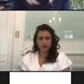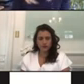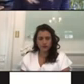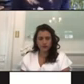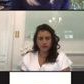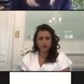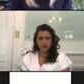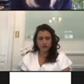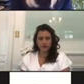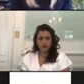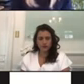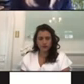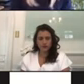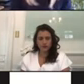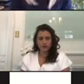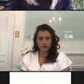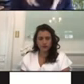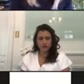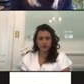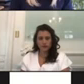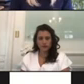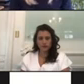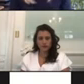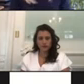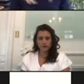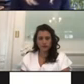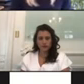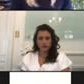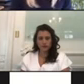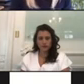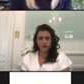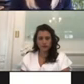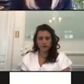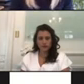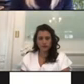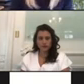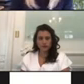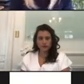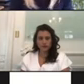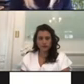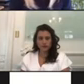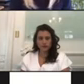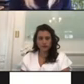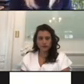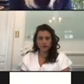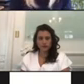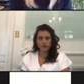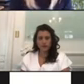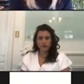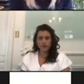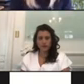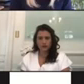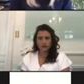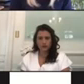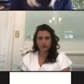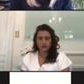los estados más visitados también por los viajeros mexicanos, que tiene una gran conectividad aérea a lo que es Los Ángeles,